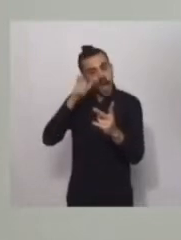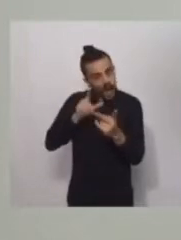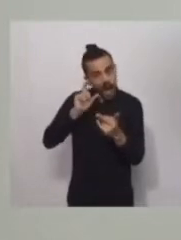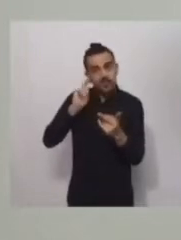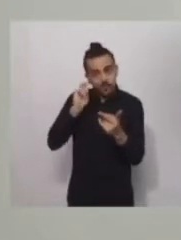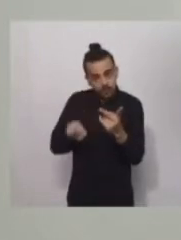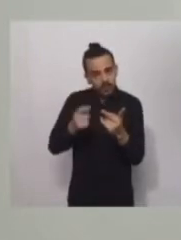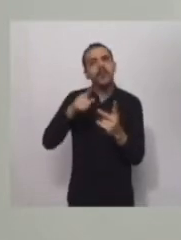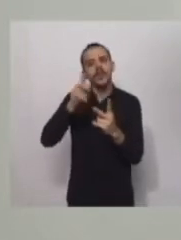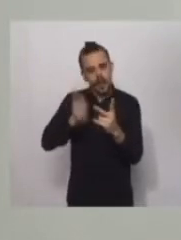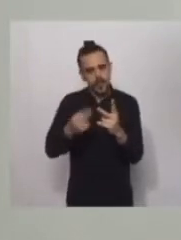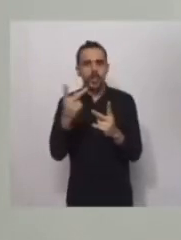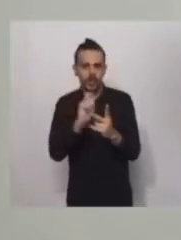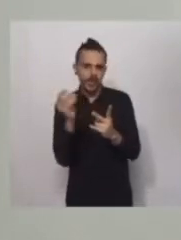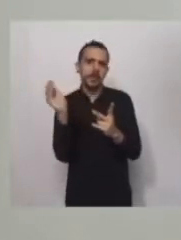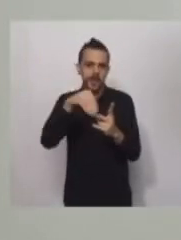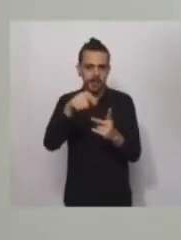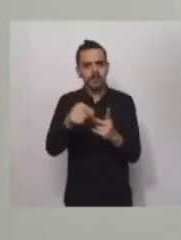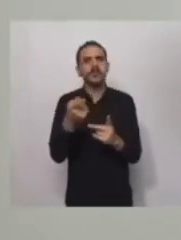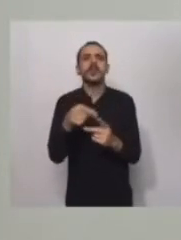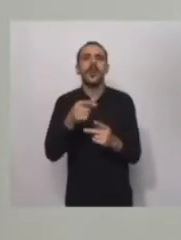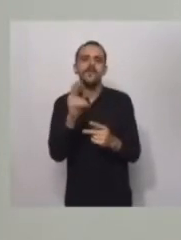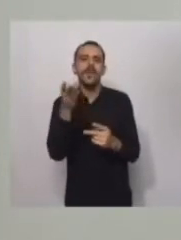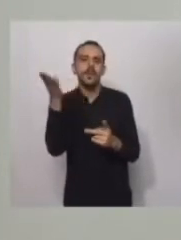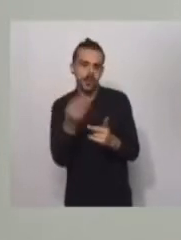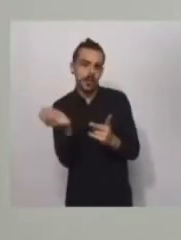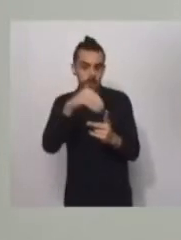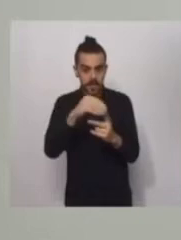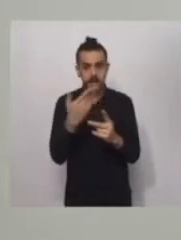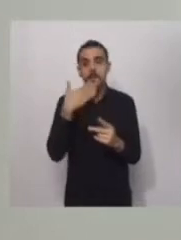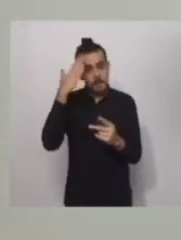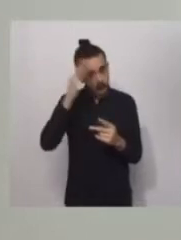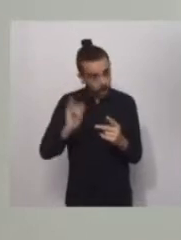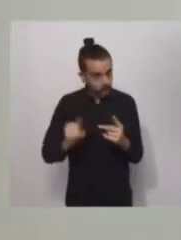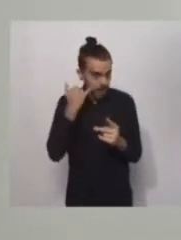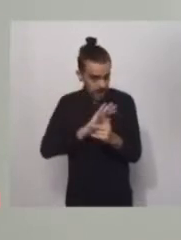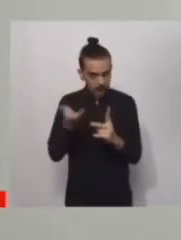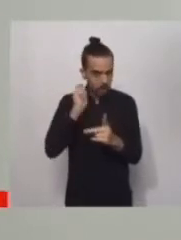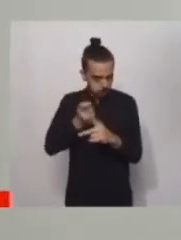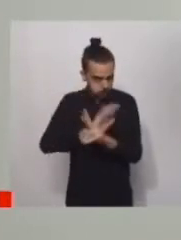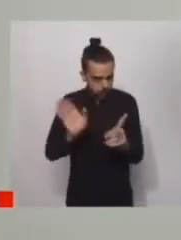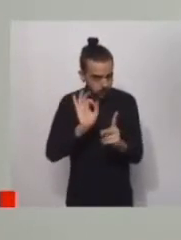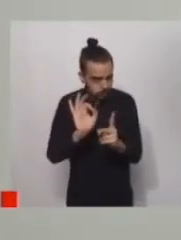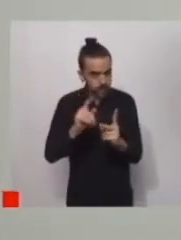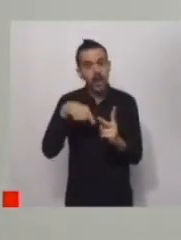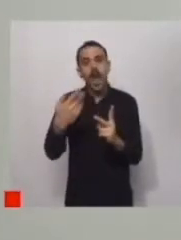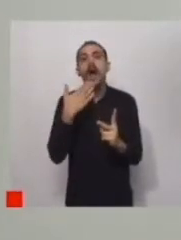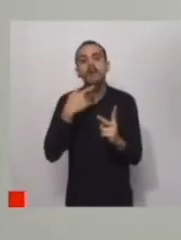formulario papel. Por eso hoy la virtualidad nos da la posibilidad de mantenerlo vigente y en realidad de que se